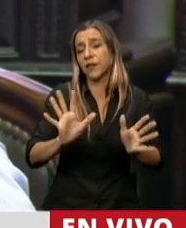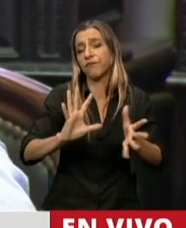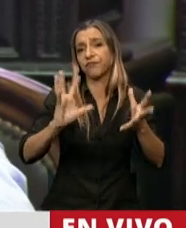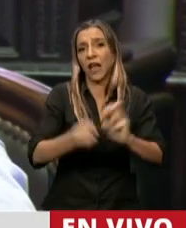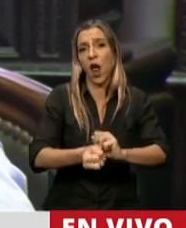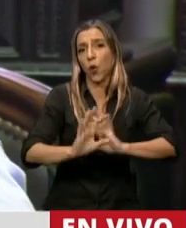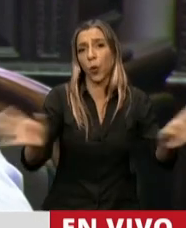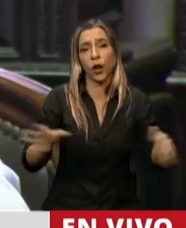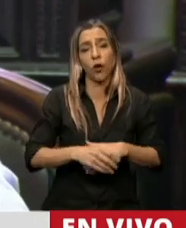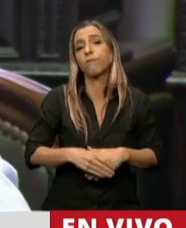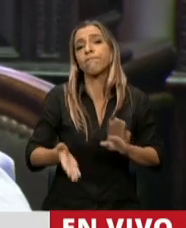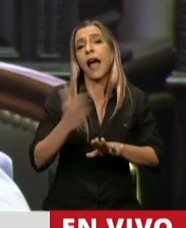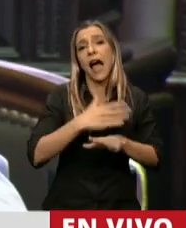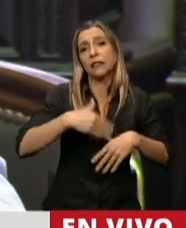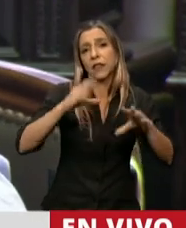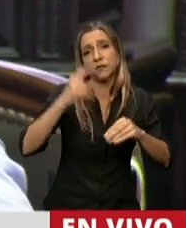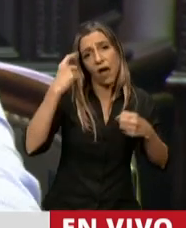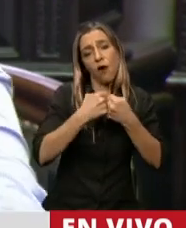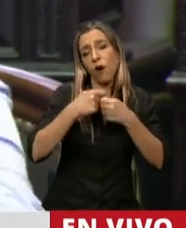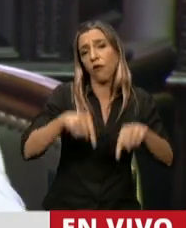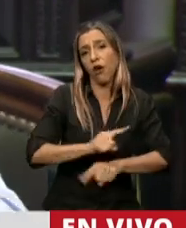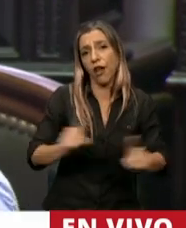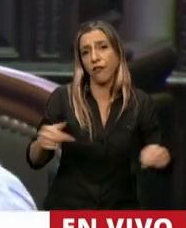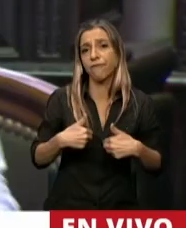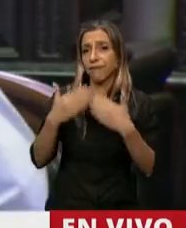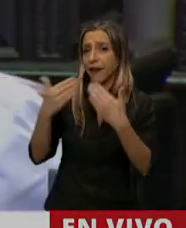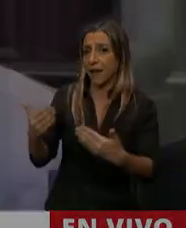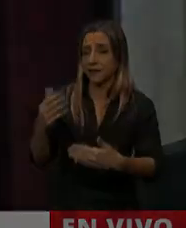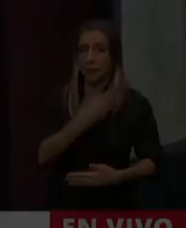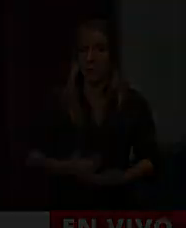consensos que tenía esta Cámara. Muchas gracias, señor Presidente. Gracias, diputado Jacobiti.